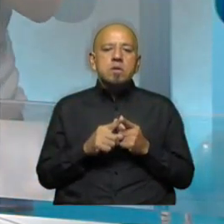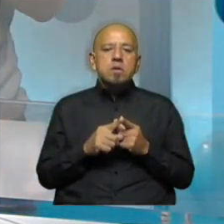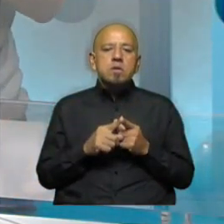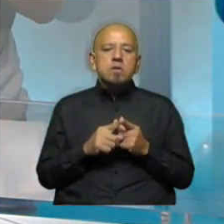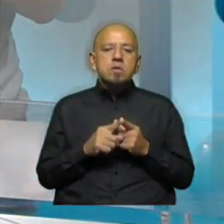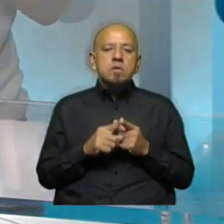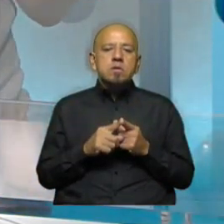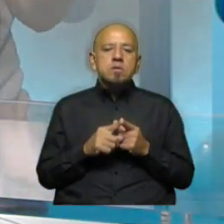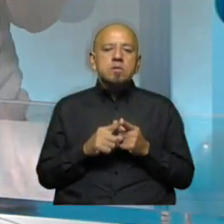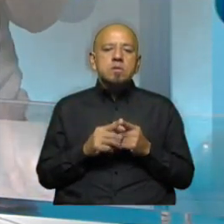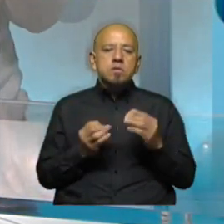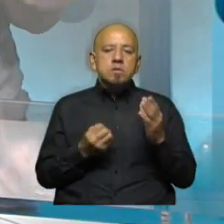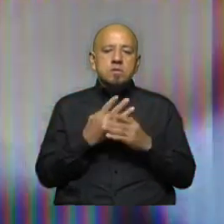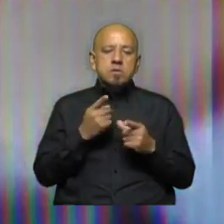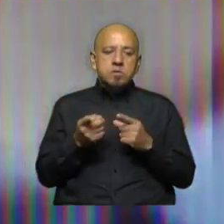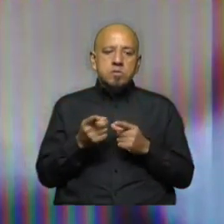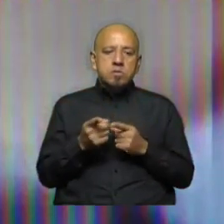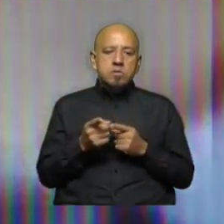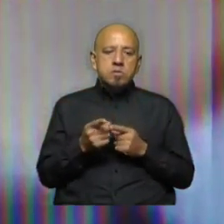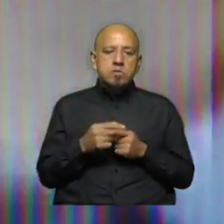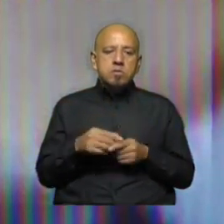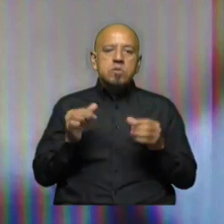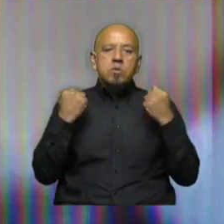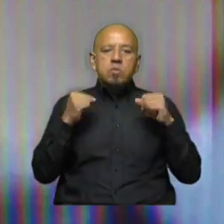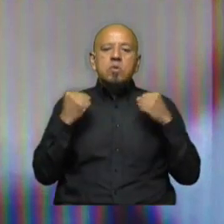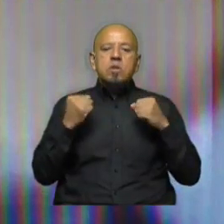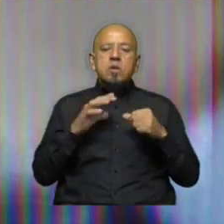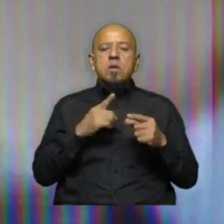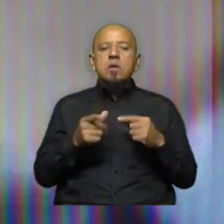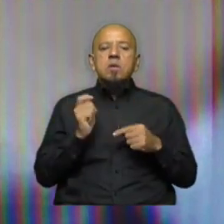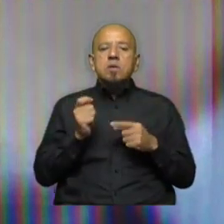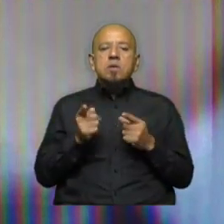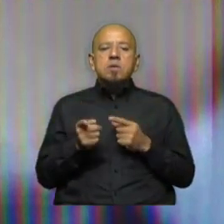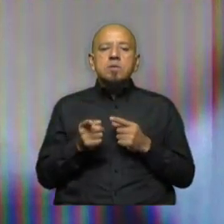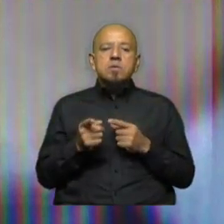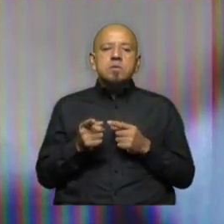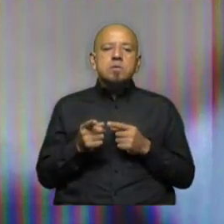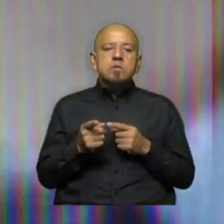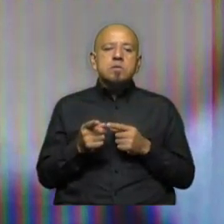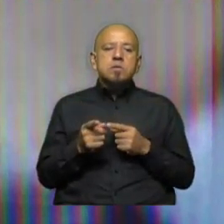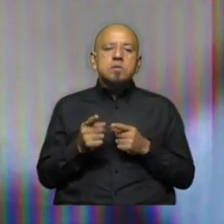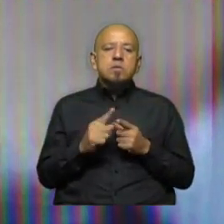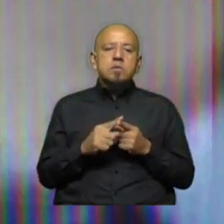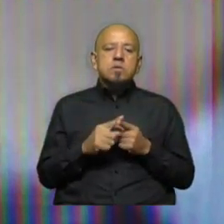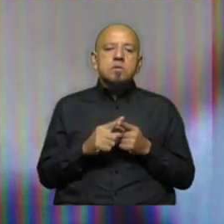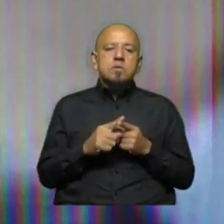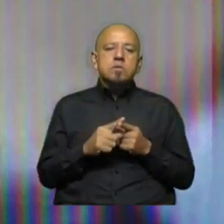ya nuevos capítulos de esta, de los deportistas. Sí, ¿quién sí. ¿Quién se viene ahora? De las dos. Porque venía conectado con esto.